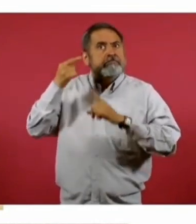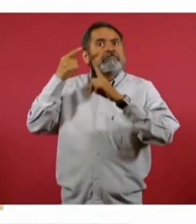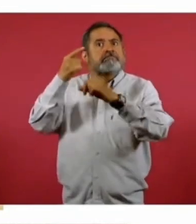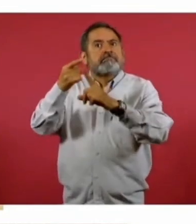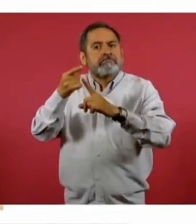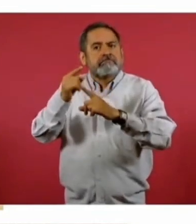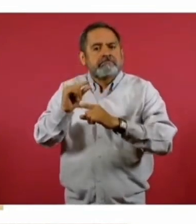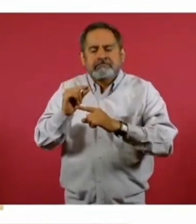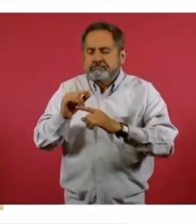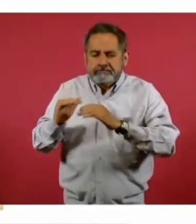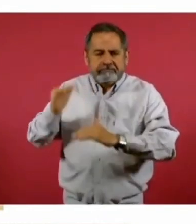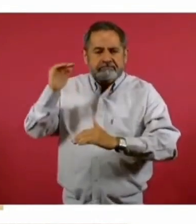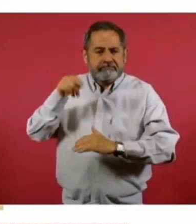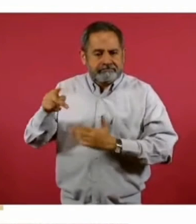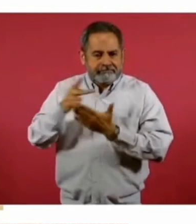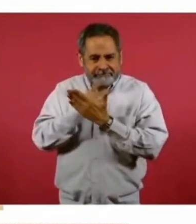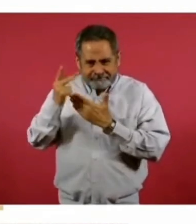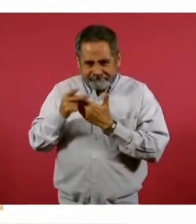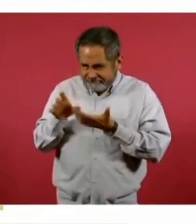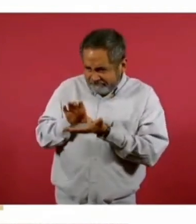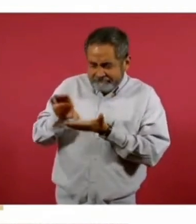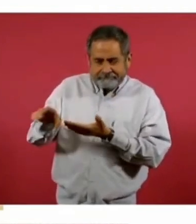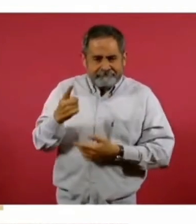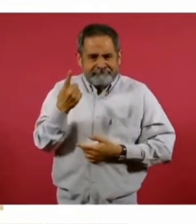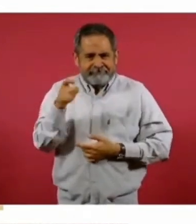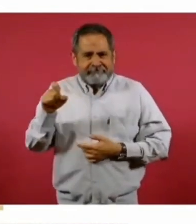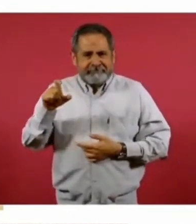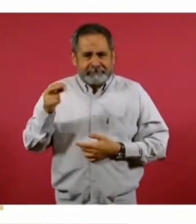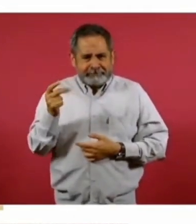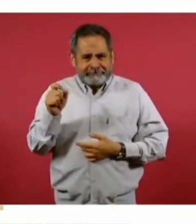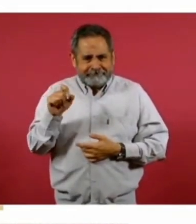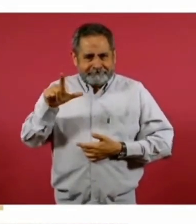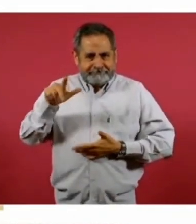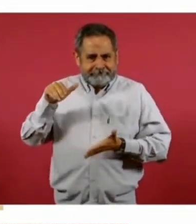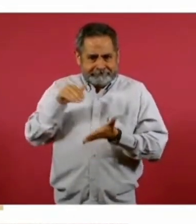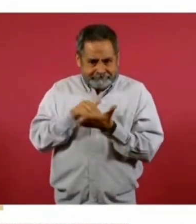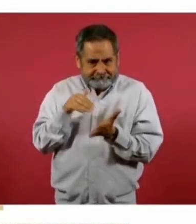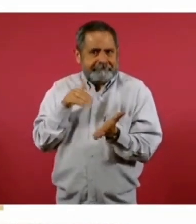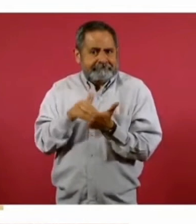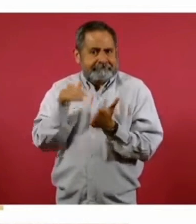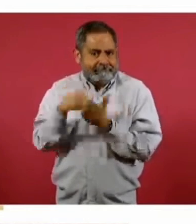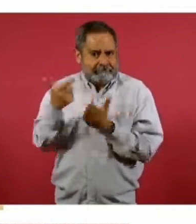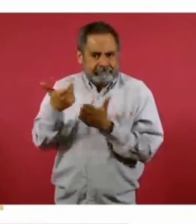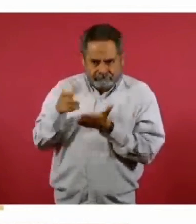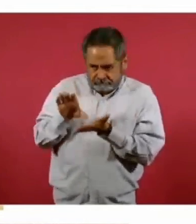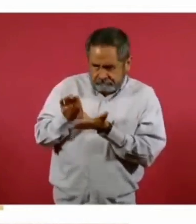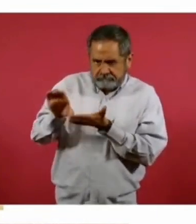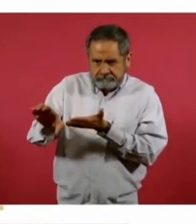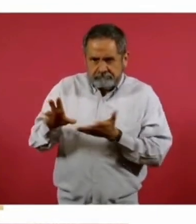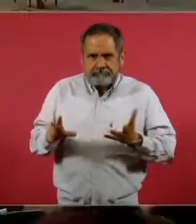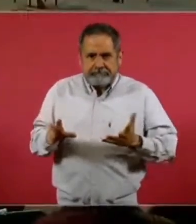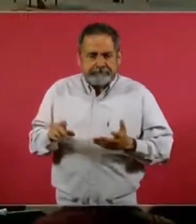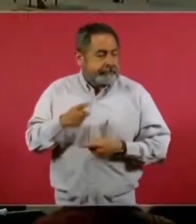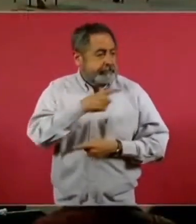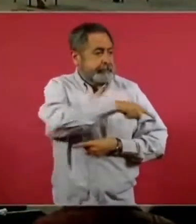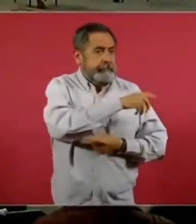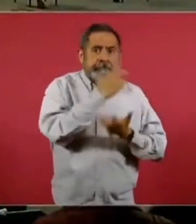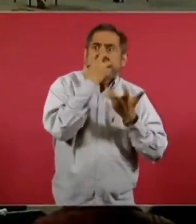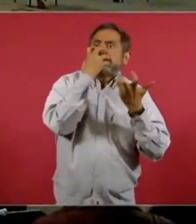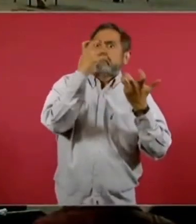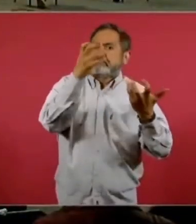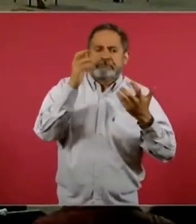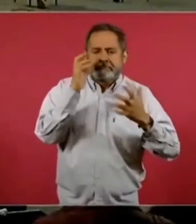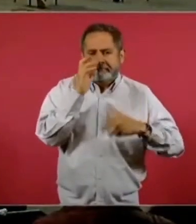sexenio. En dicho programa se han invertido más de 127 mil millones de pesos. Y aquí ya van a gritar enfrente